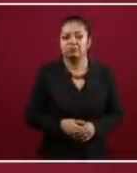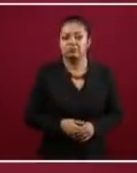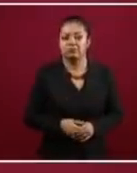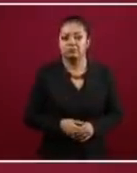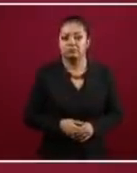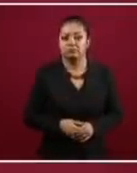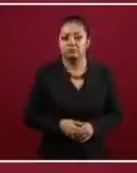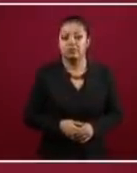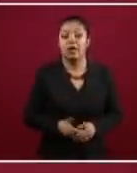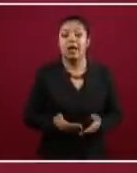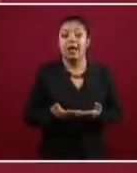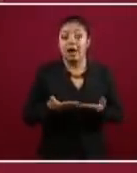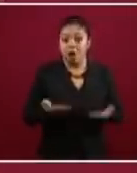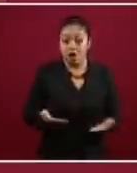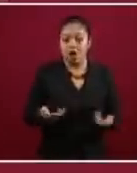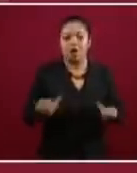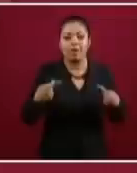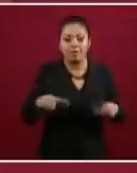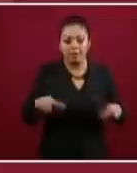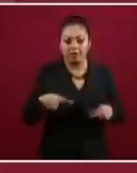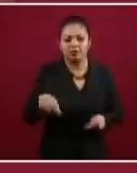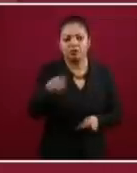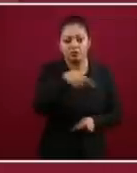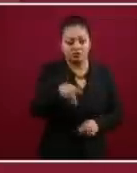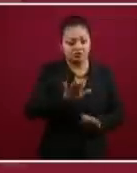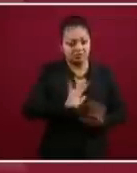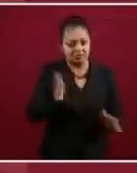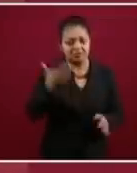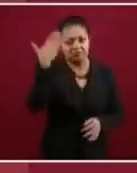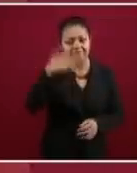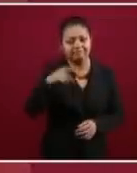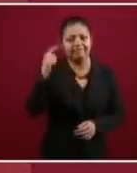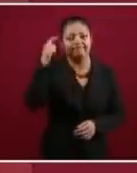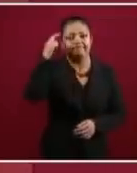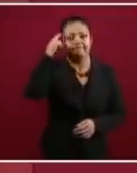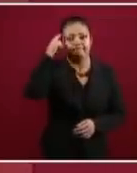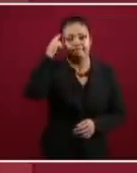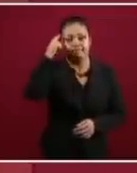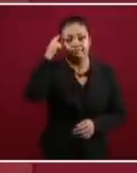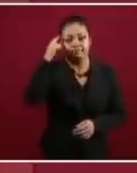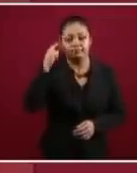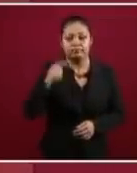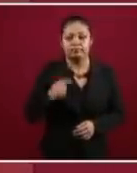Y ahora la gente está muy consciente.